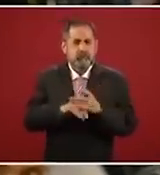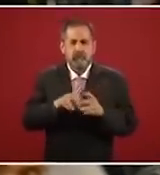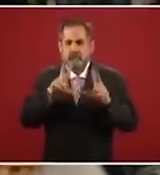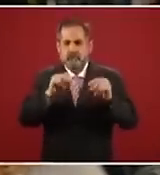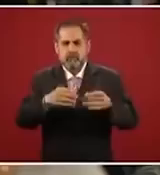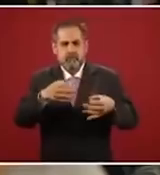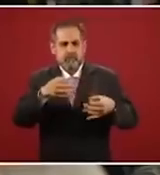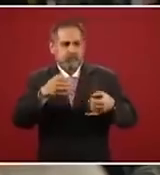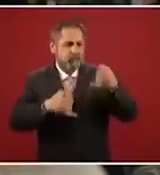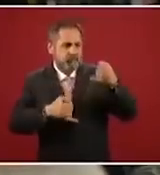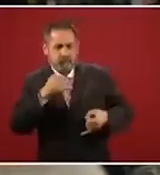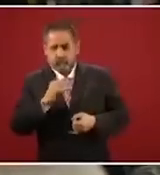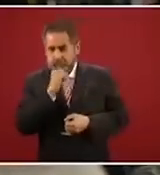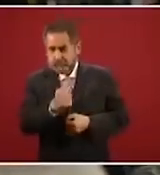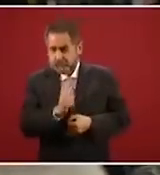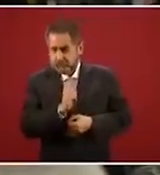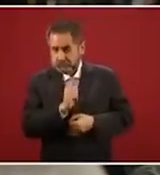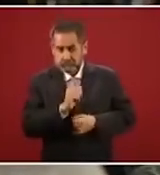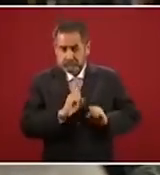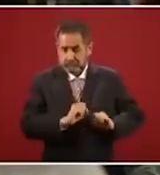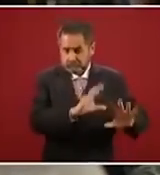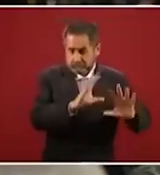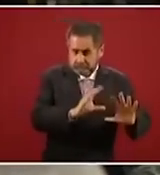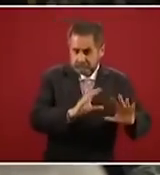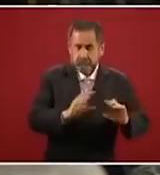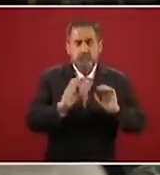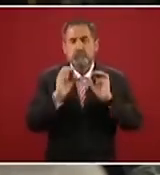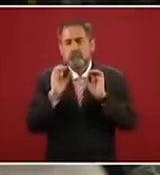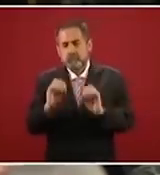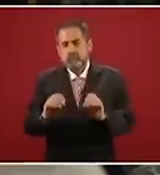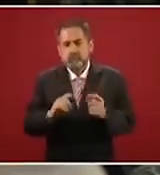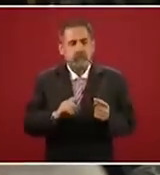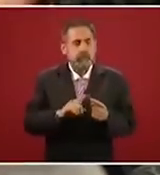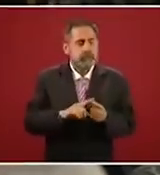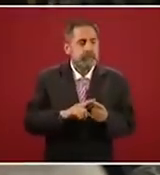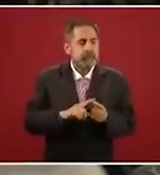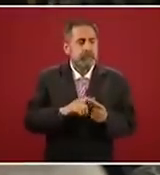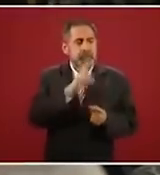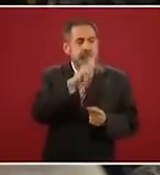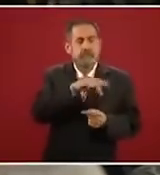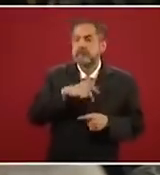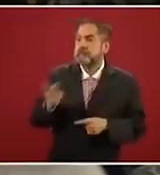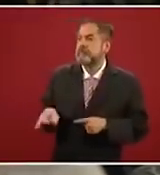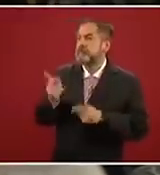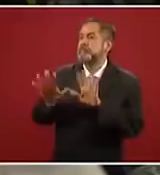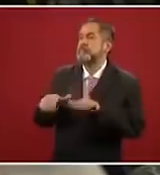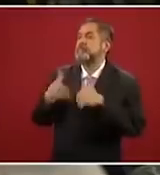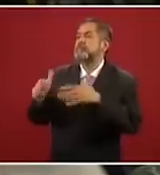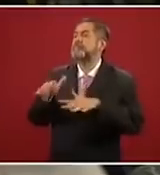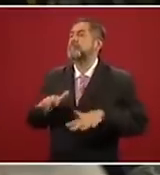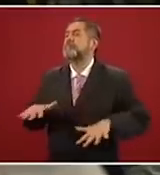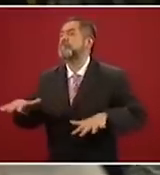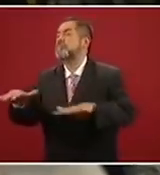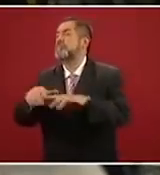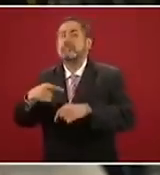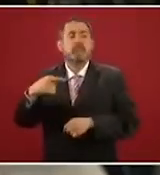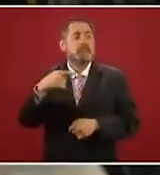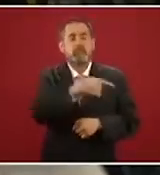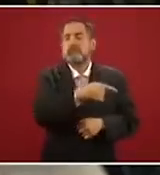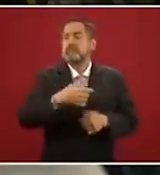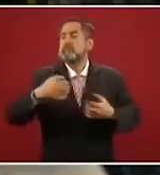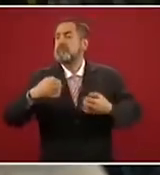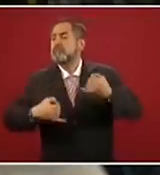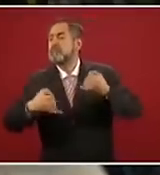a juzgar. ¿Entraría a lo mejor en un escenario en que tendría que consultar al pueblo de México para ver si se le juzga al